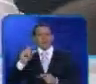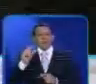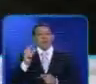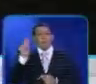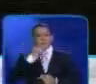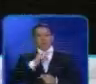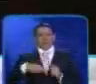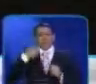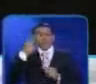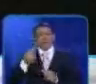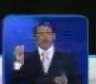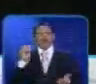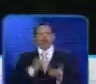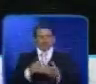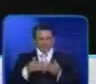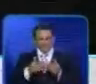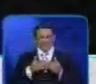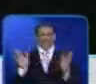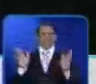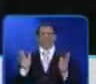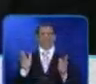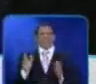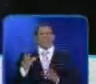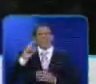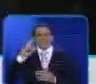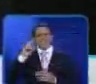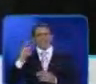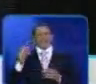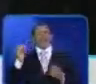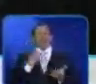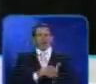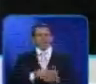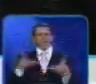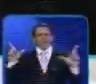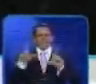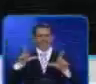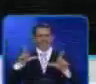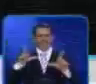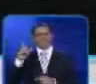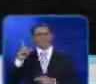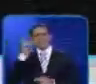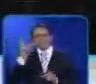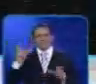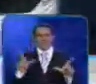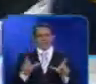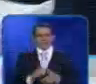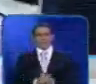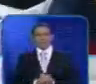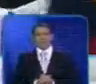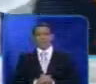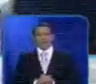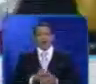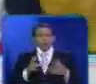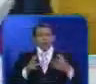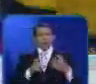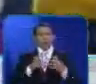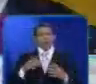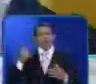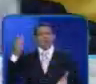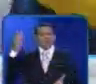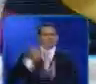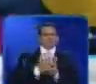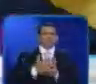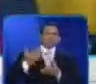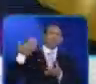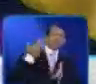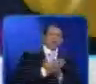mes después, la señal de Radio Caracas Televisión volvía a llenar las pantallas de sus televisores. La lucha contra la barrera que imponía